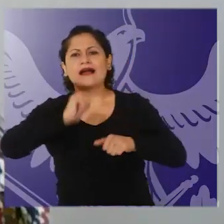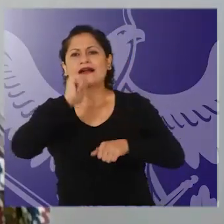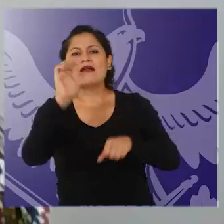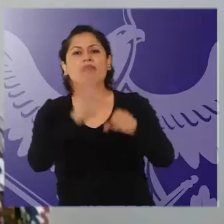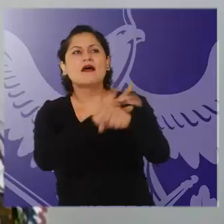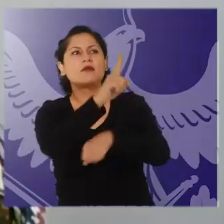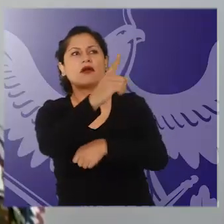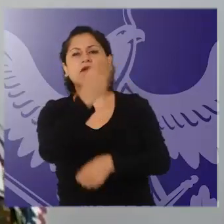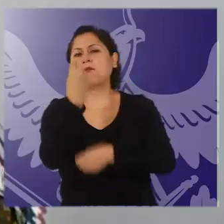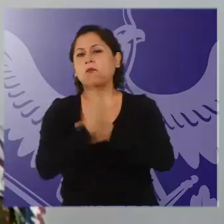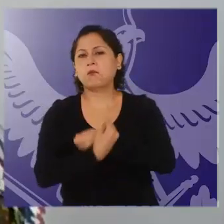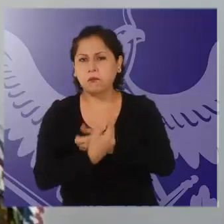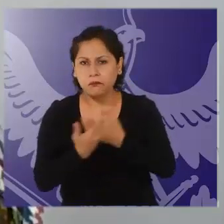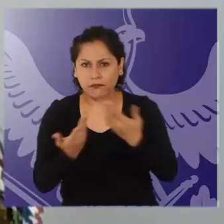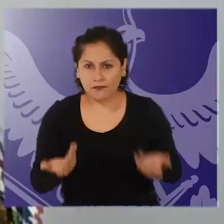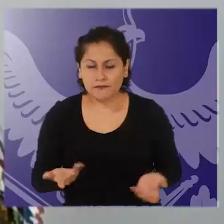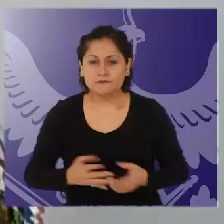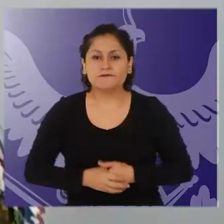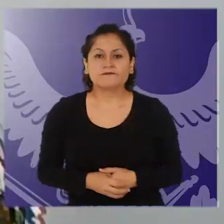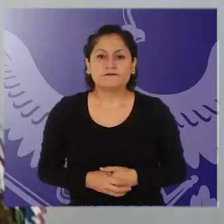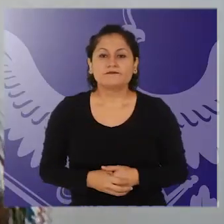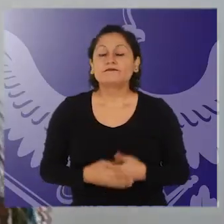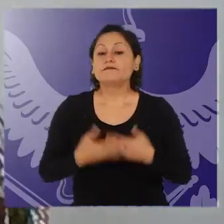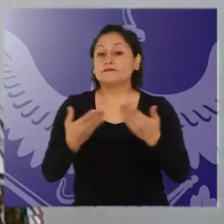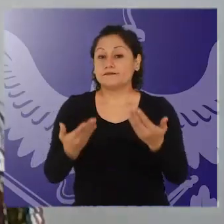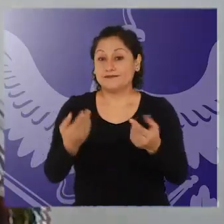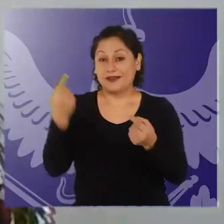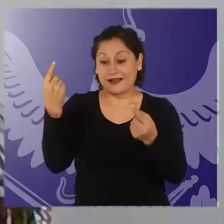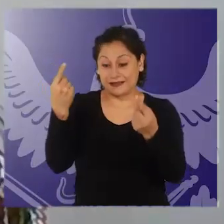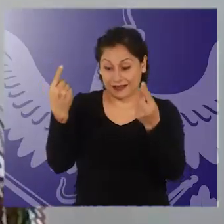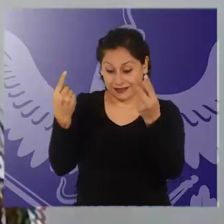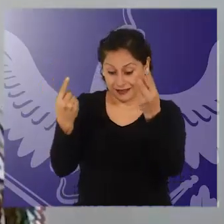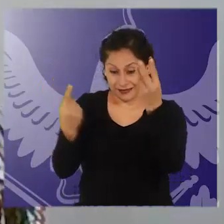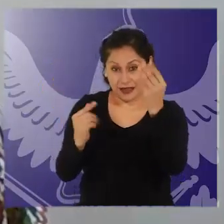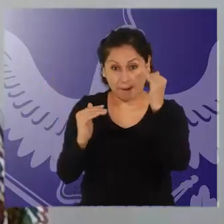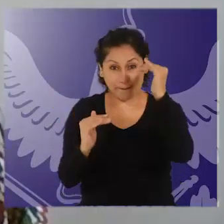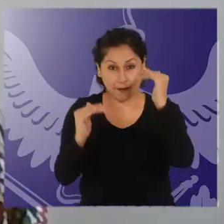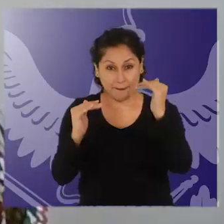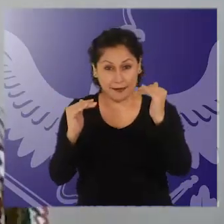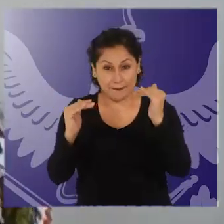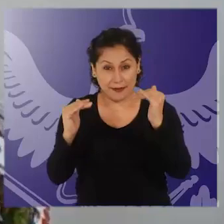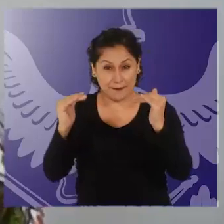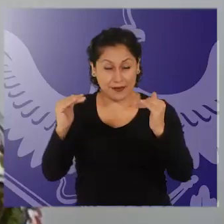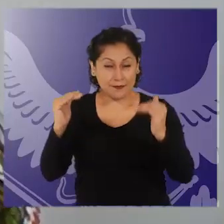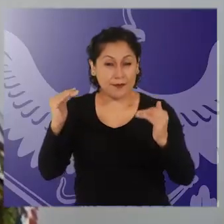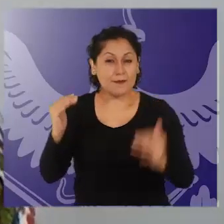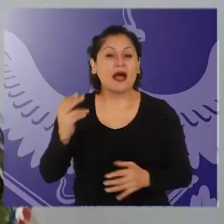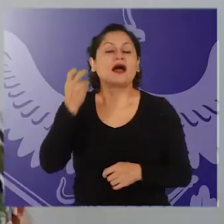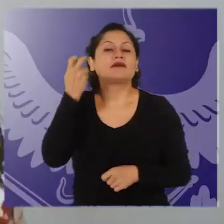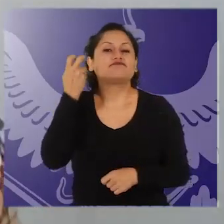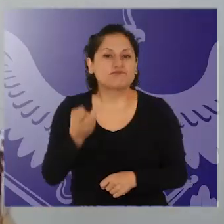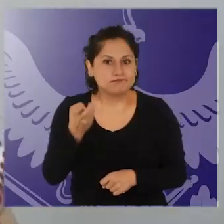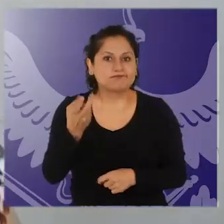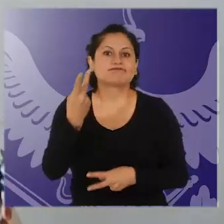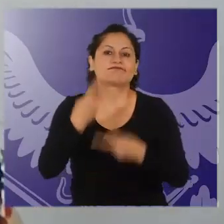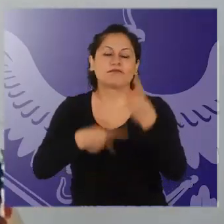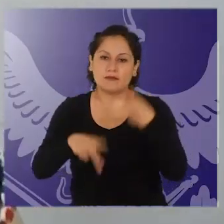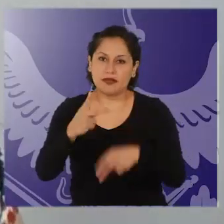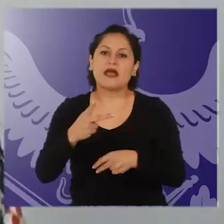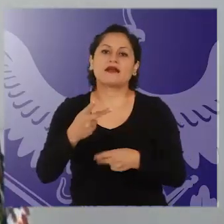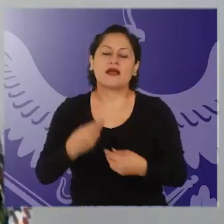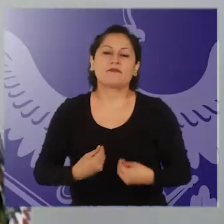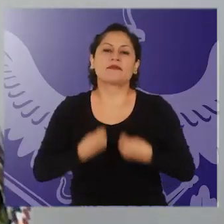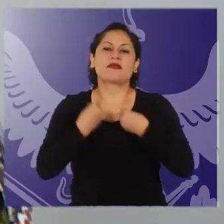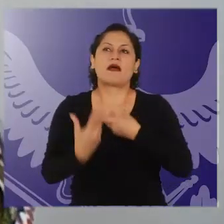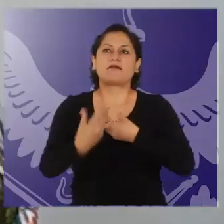y de las violencias que nos están atravesando. Obviamente, todas estas desigualdades están marcadas por el racismo y la discriminación